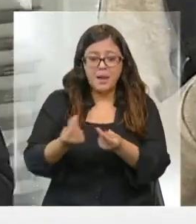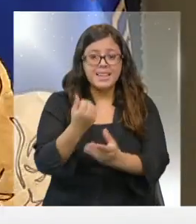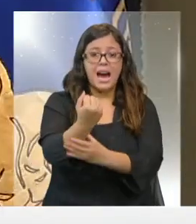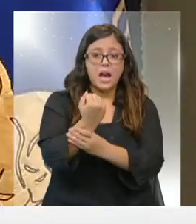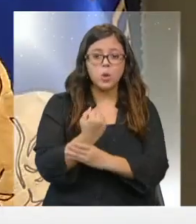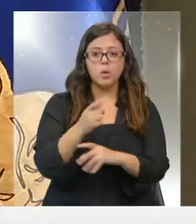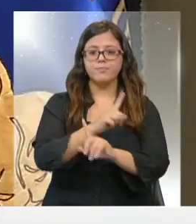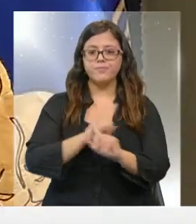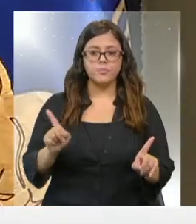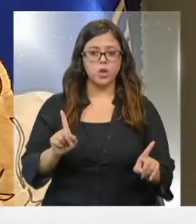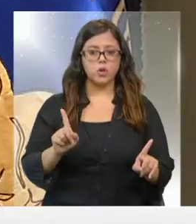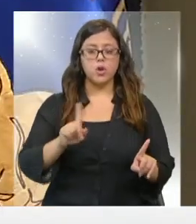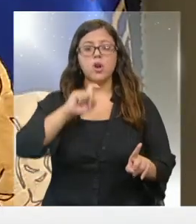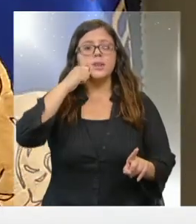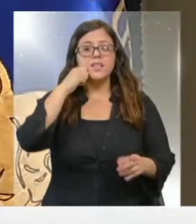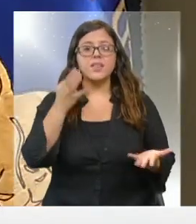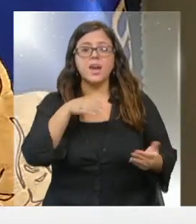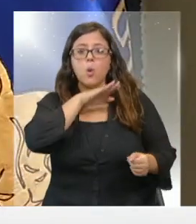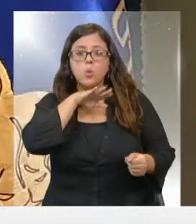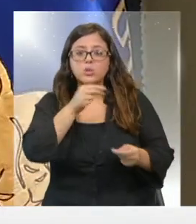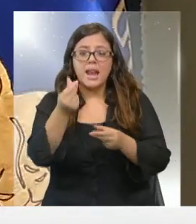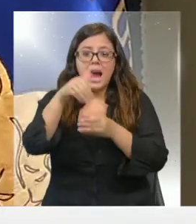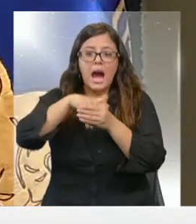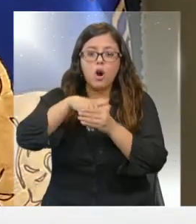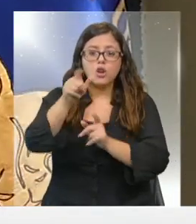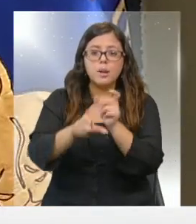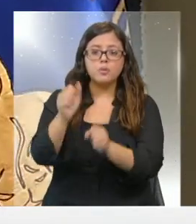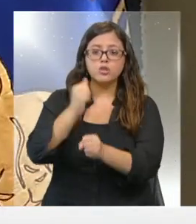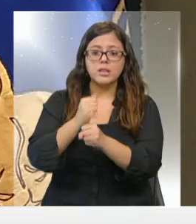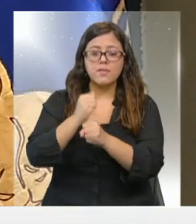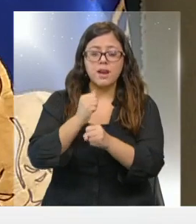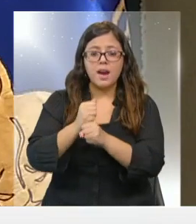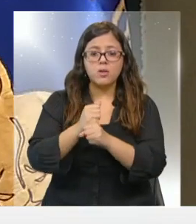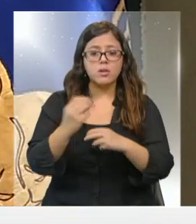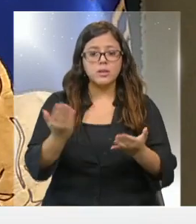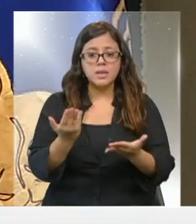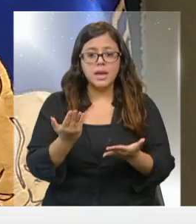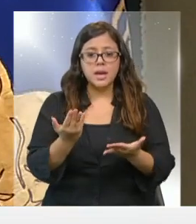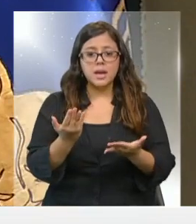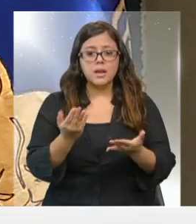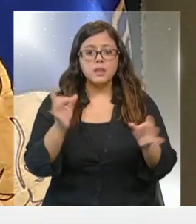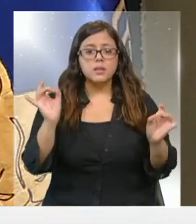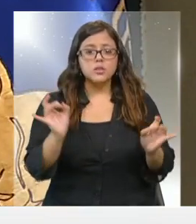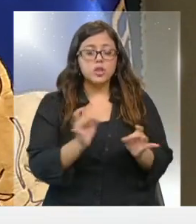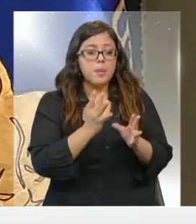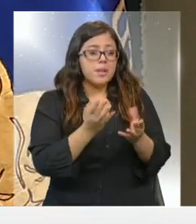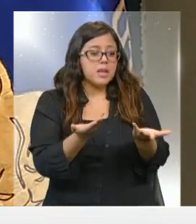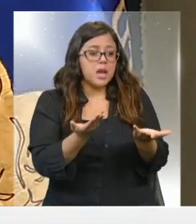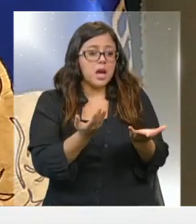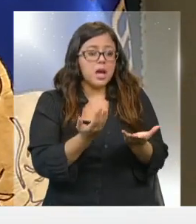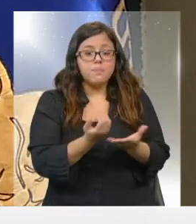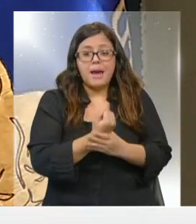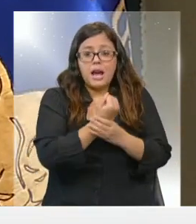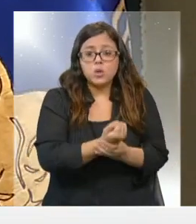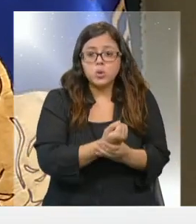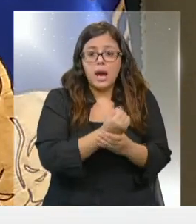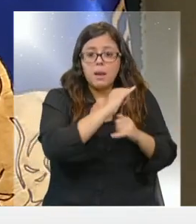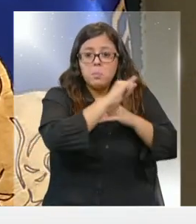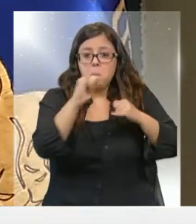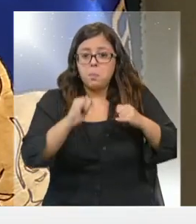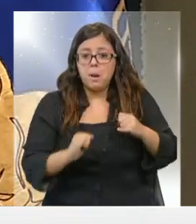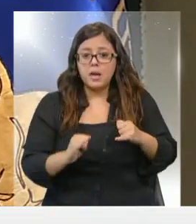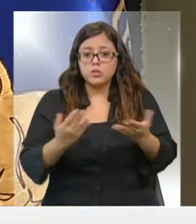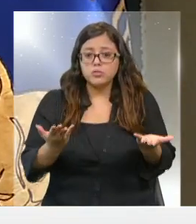significa, usar los ahorros de los propios trabajadores para obtener liquidez en el corto plazo. Tiene además